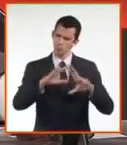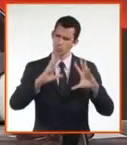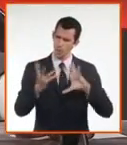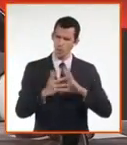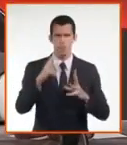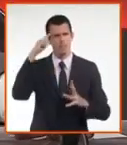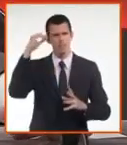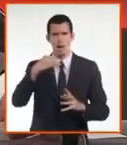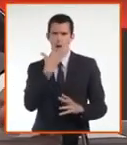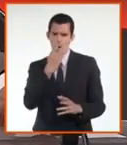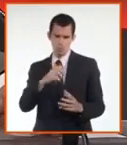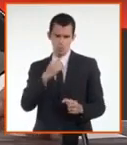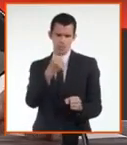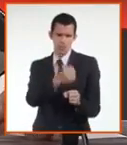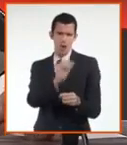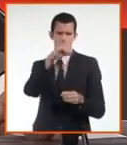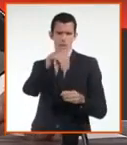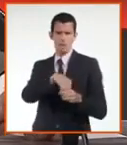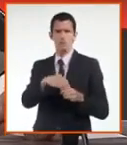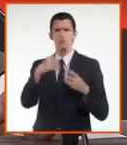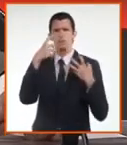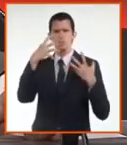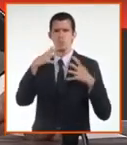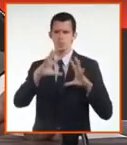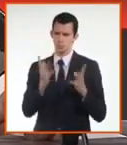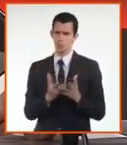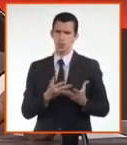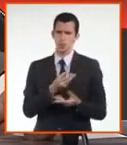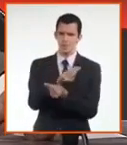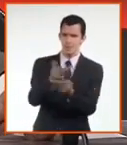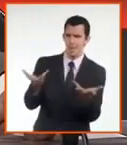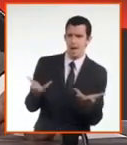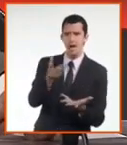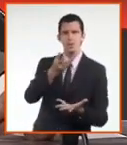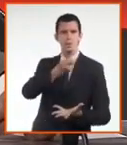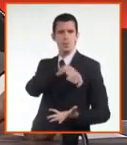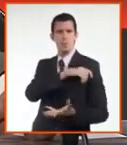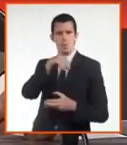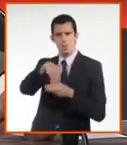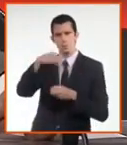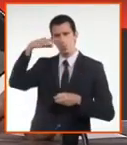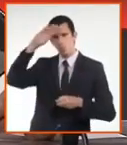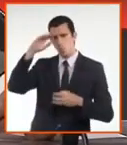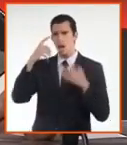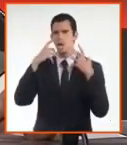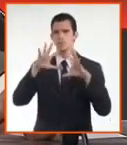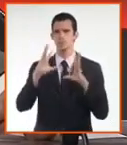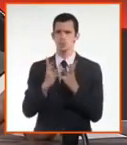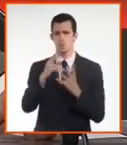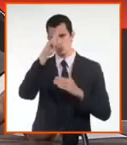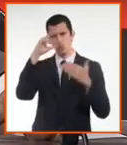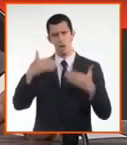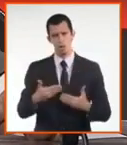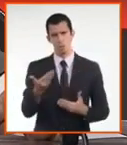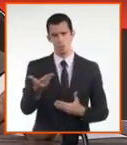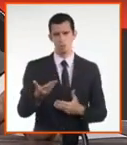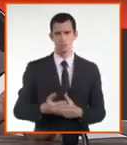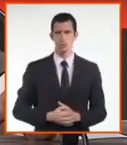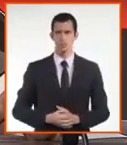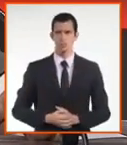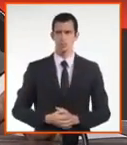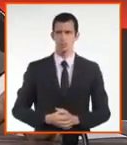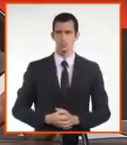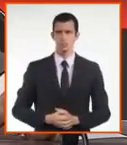ejemplo de eso en las cosas que habitualmente hacemos a diario porque mensual tiene